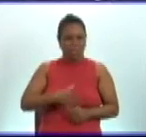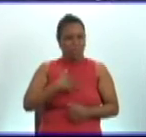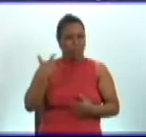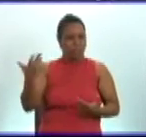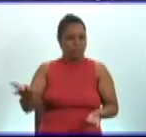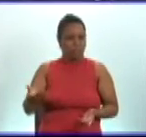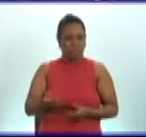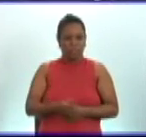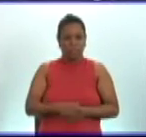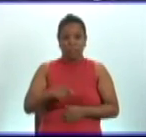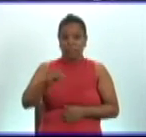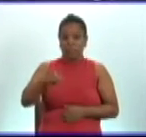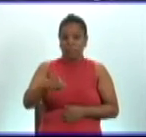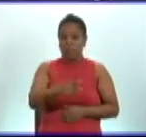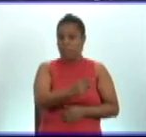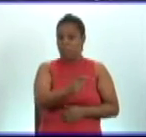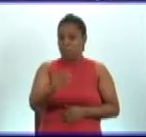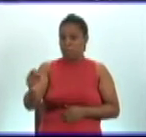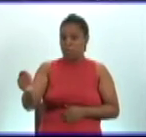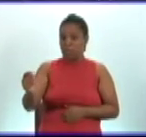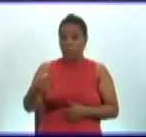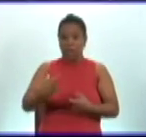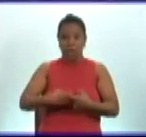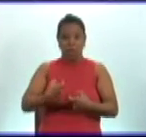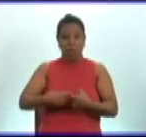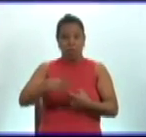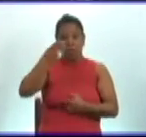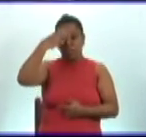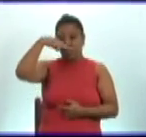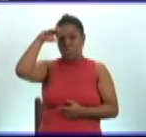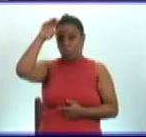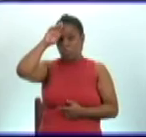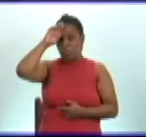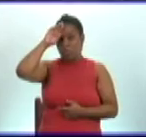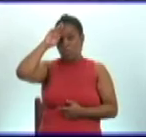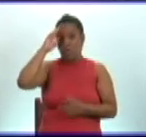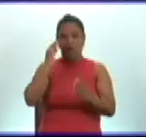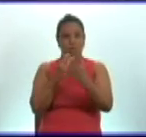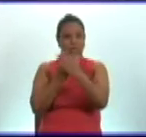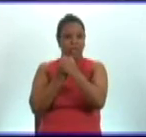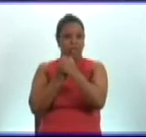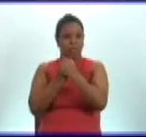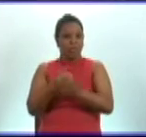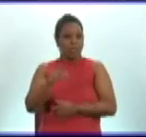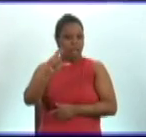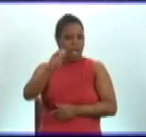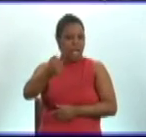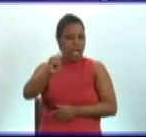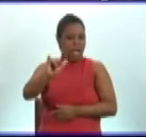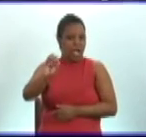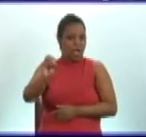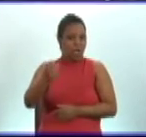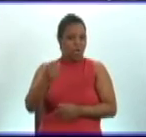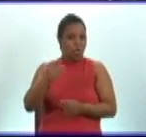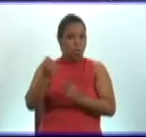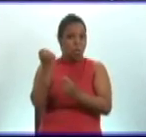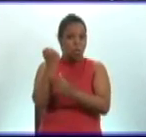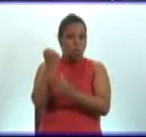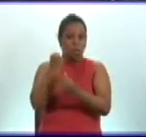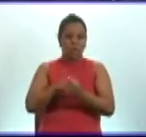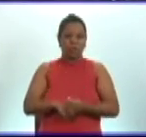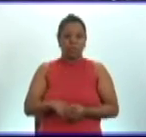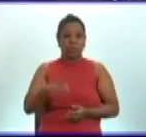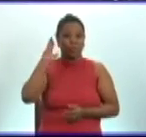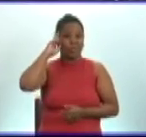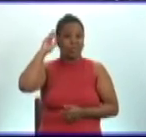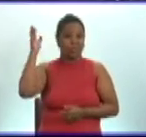Este fue quien llamó prostituta a las esposas de los cubanos exiliados en Cayo Hueso. No, cuando les recordaron la bofetada que le habían